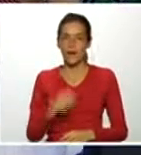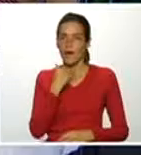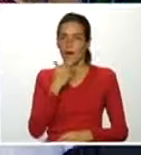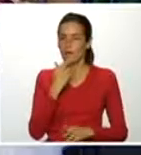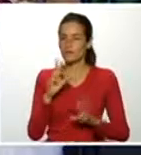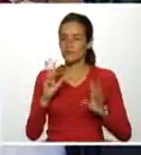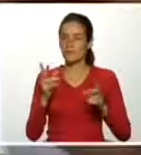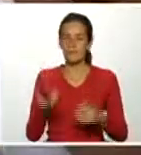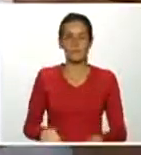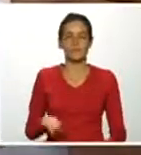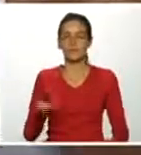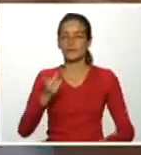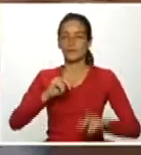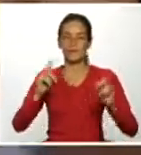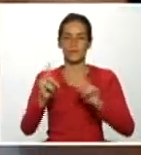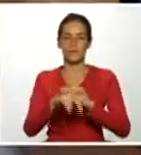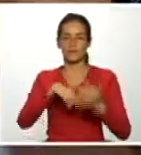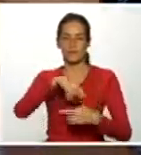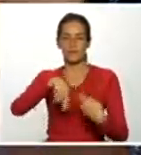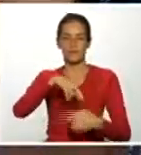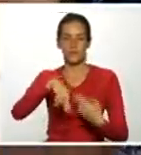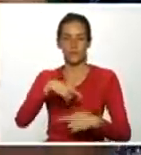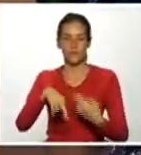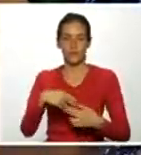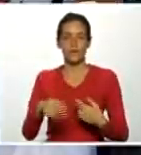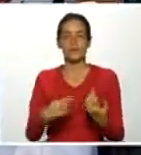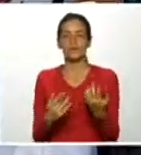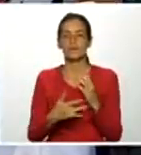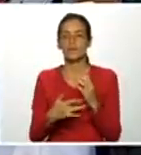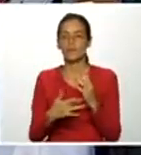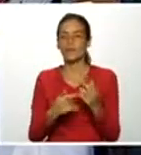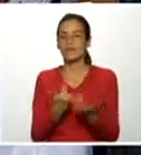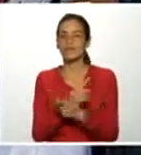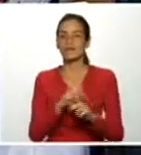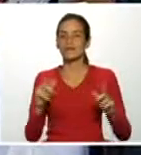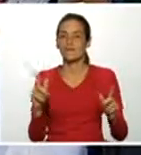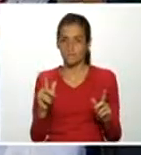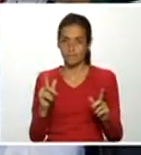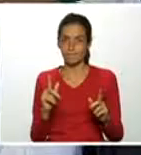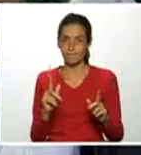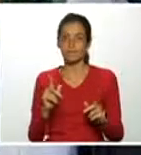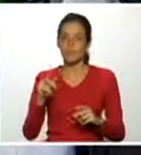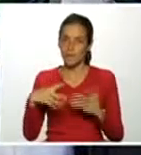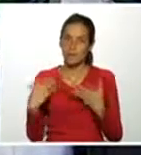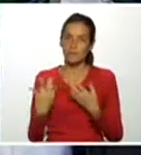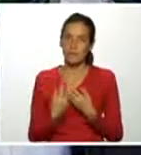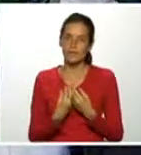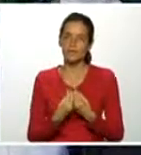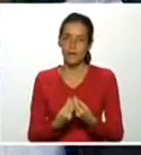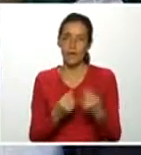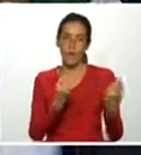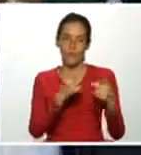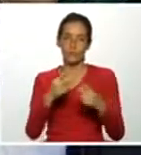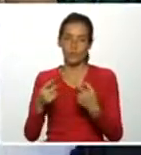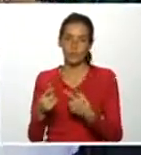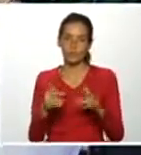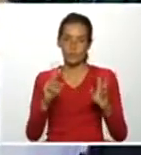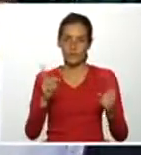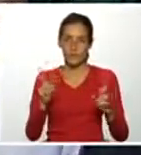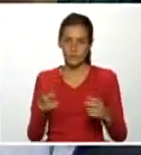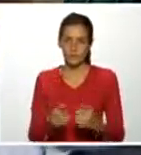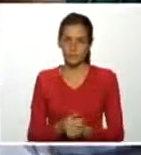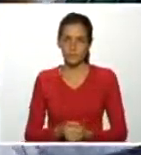hito importante de transformación, de revolución, de apropiación de tecnologías libres, que va además acompañado con otros instrumentos